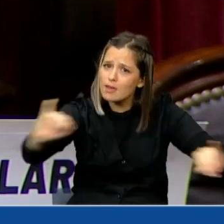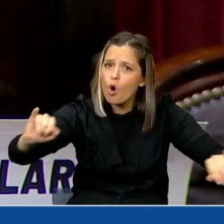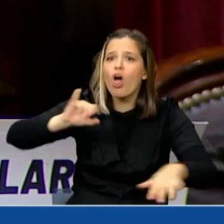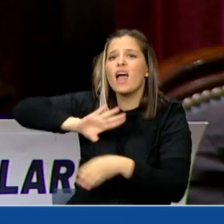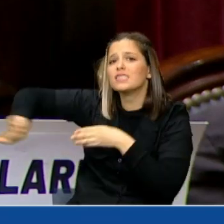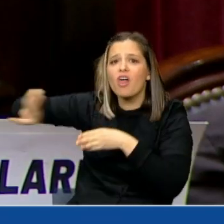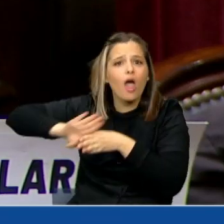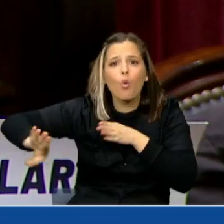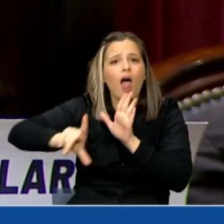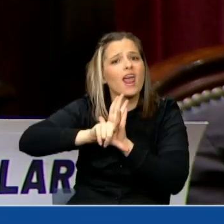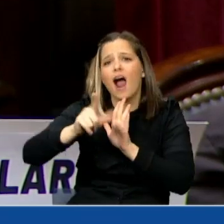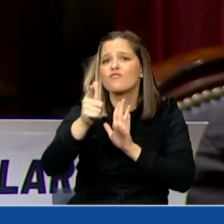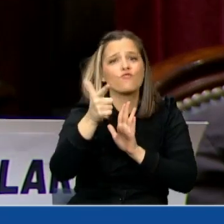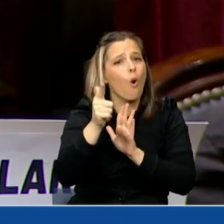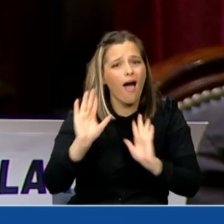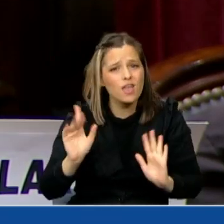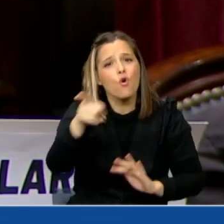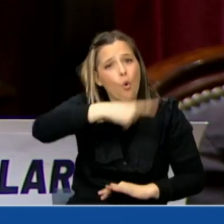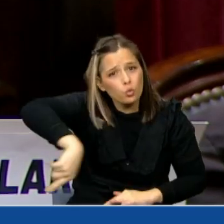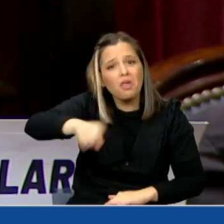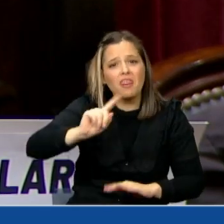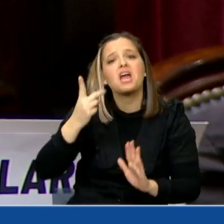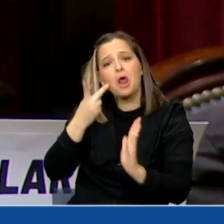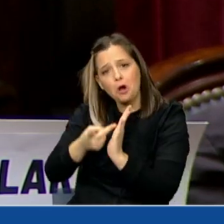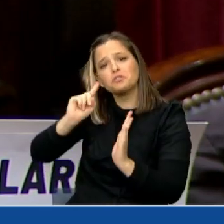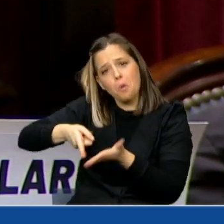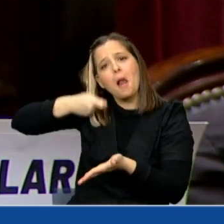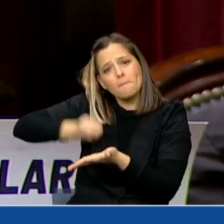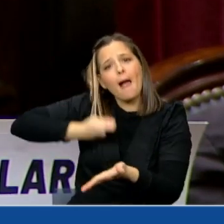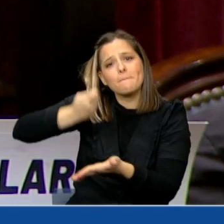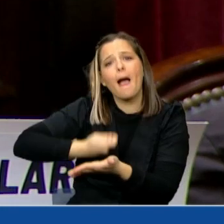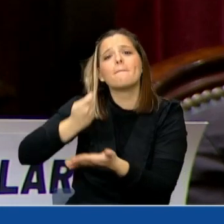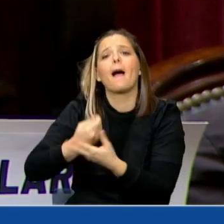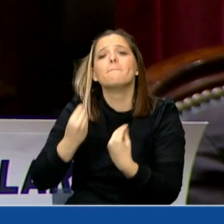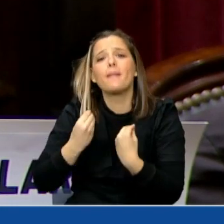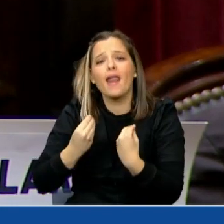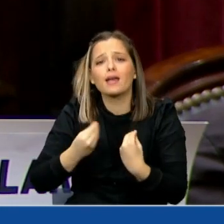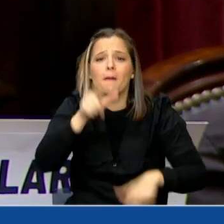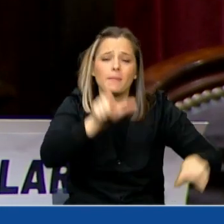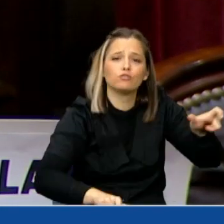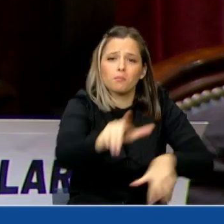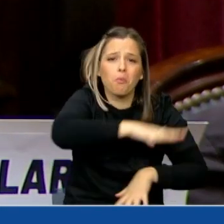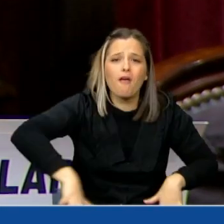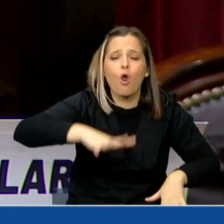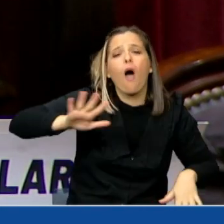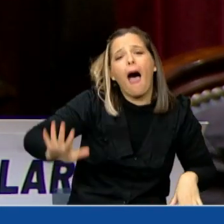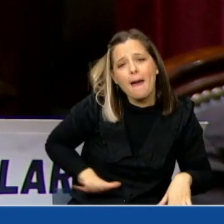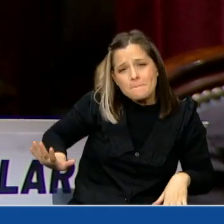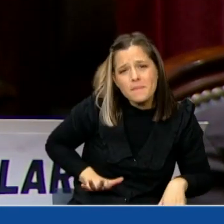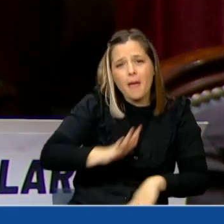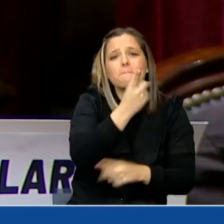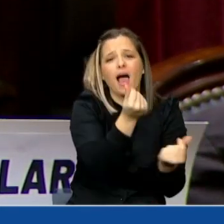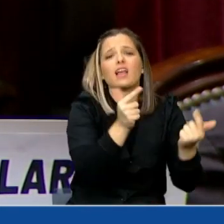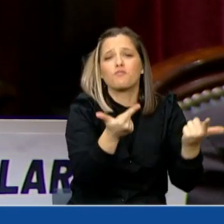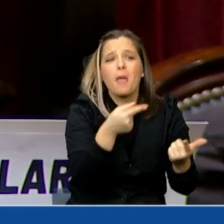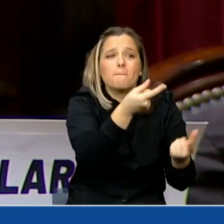ilegal, ustedes la reconocieron, la están pagando con el hambre del pueblo, pero las medidas que criminalizan la protesta es justamente para aplicar